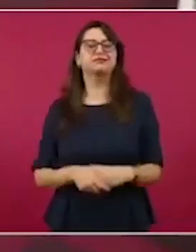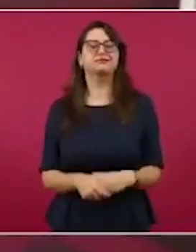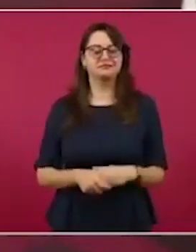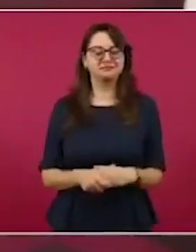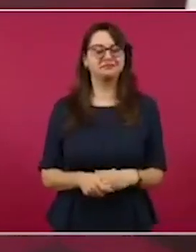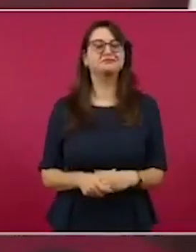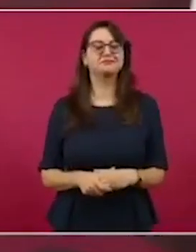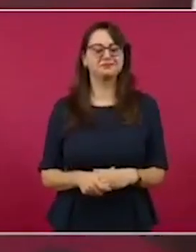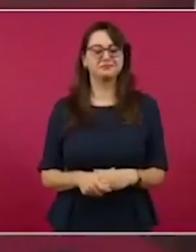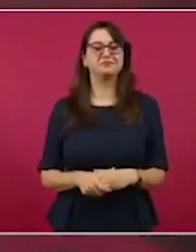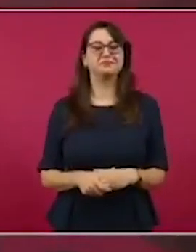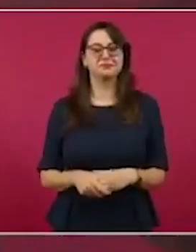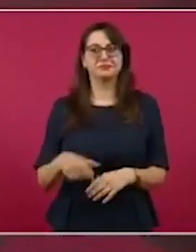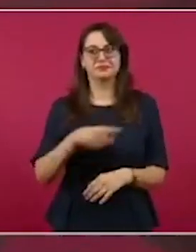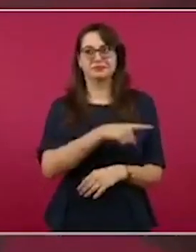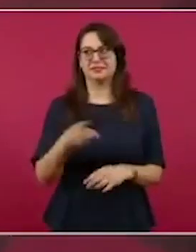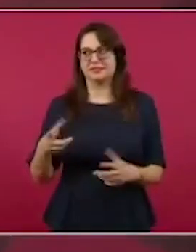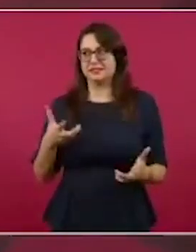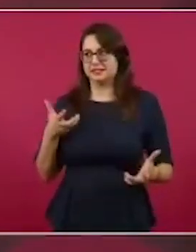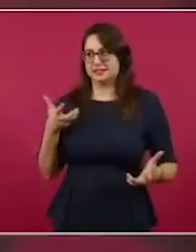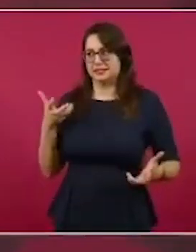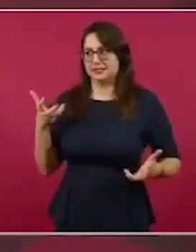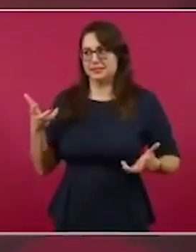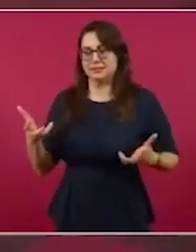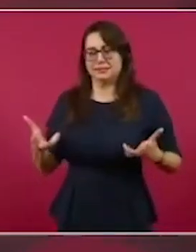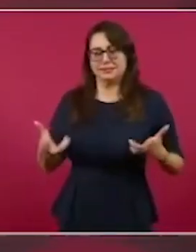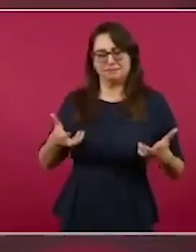Tuvieron que dar marcha atrás.